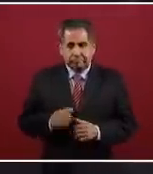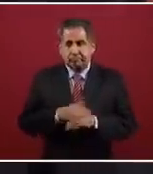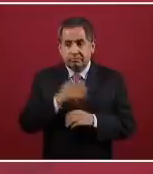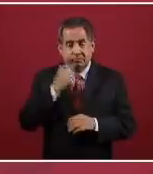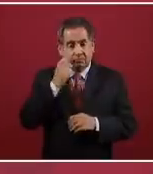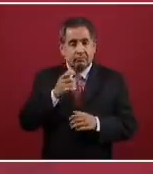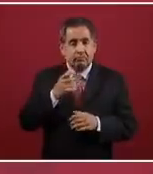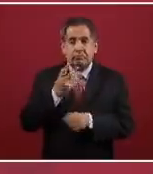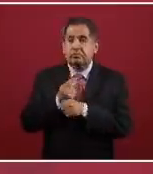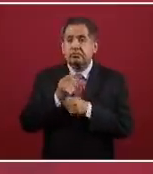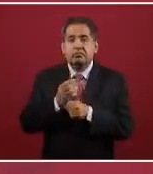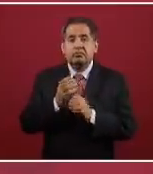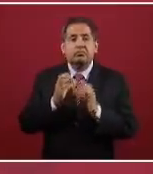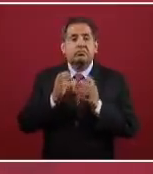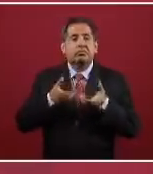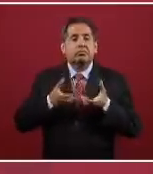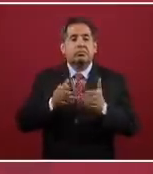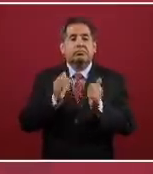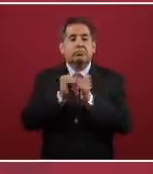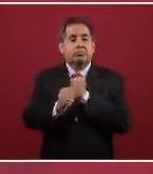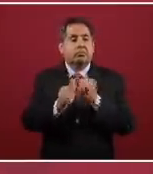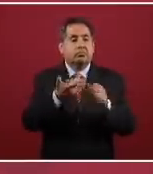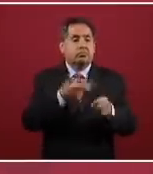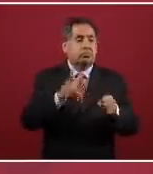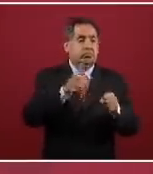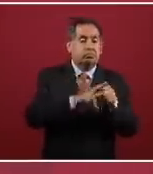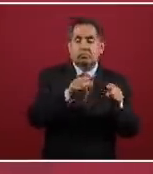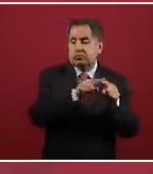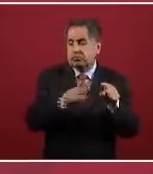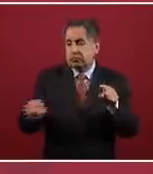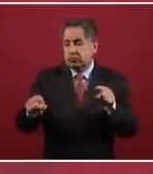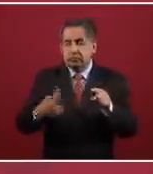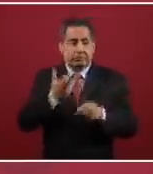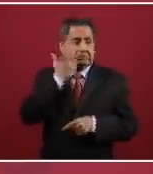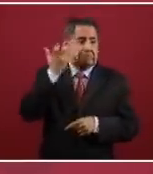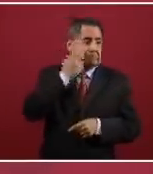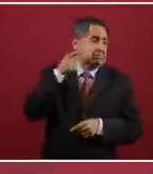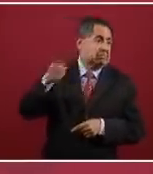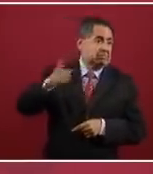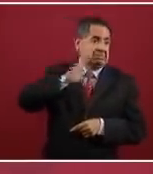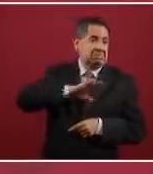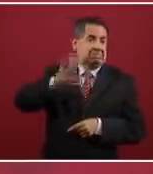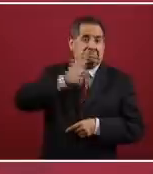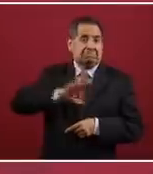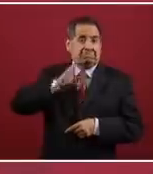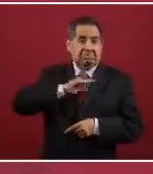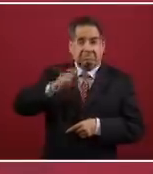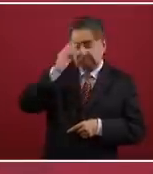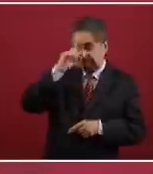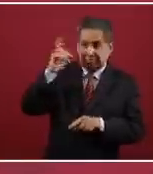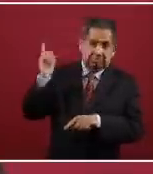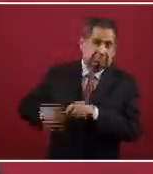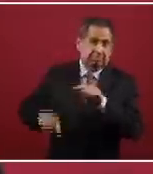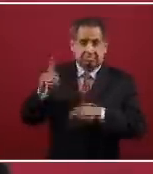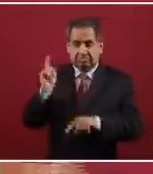construí un camino para comunicar a un hospital y usaron eso de pretexto.